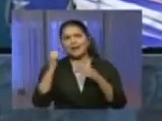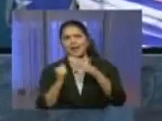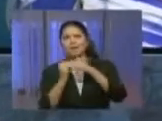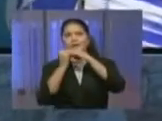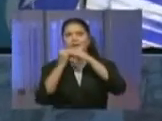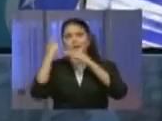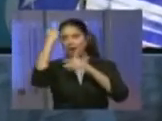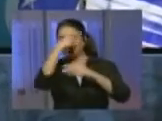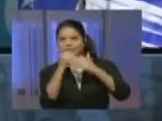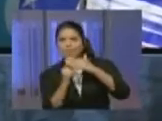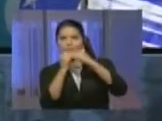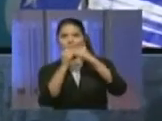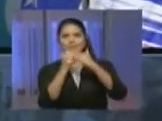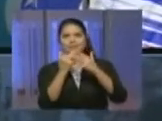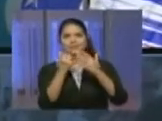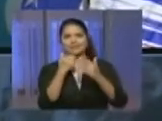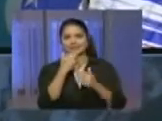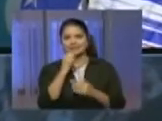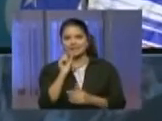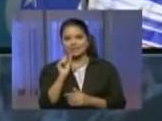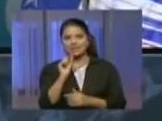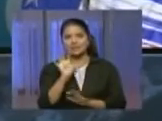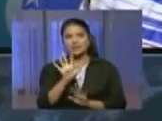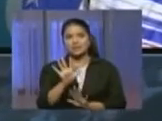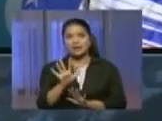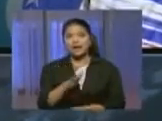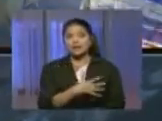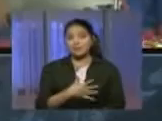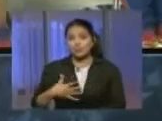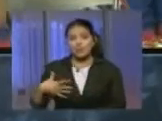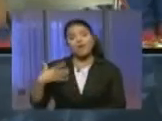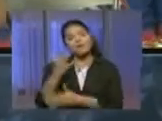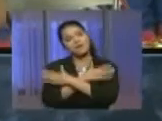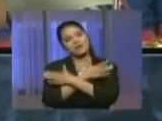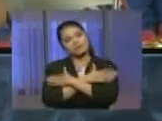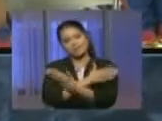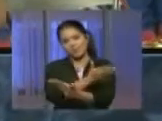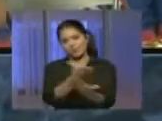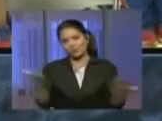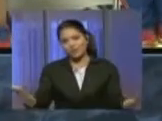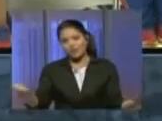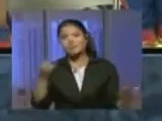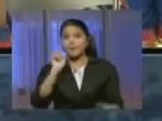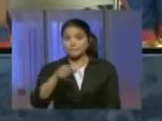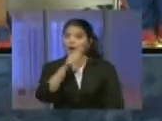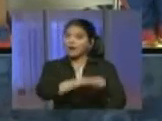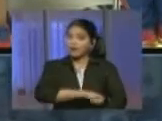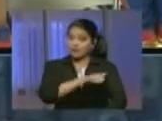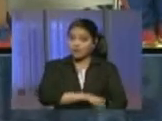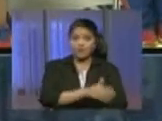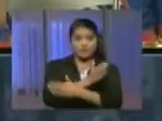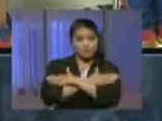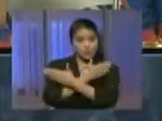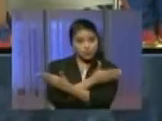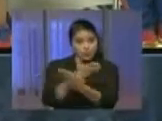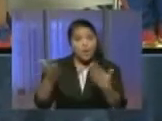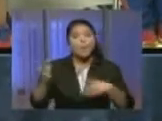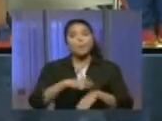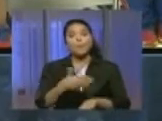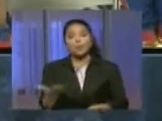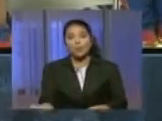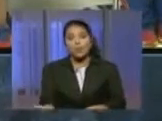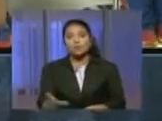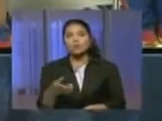ahí mira yo quiero felicitarlos a ustedes también en Rio Janeiro Porque además